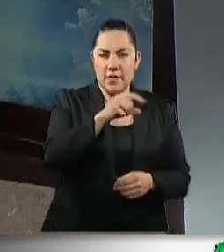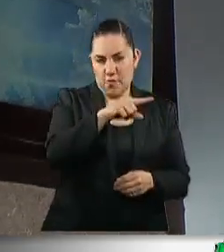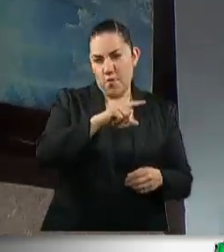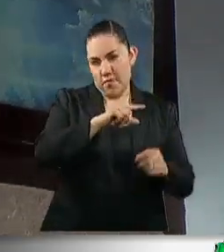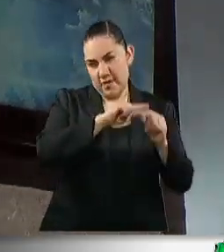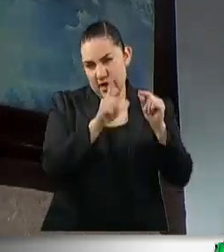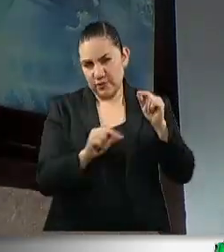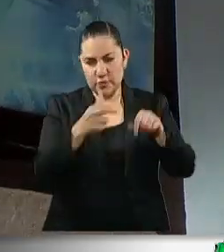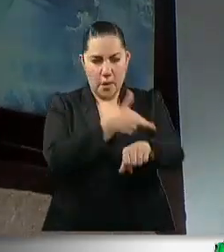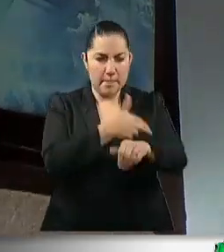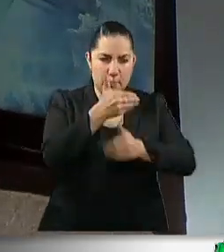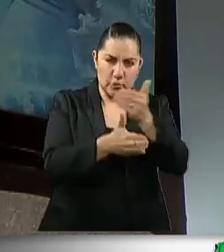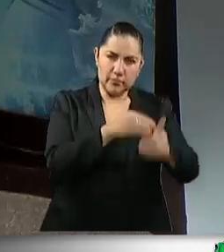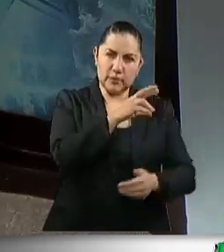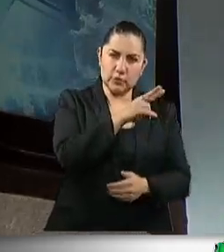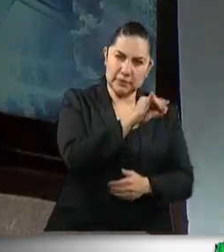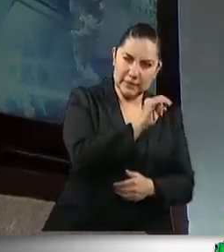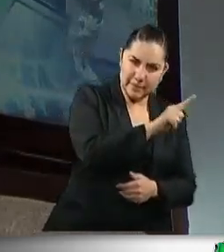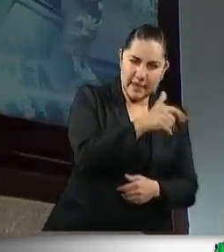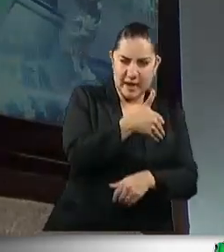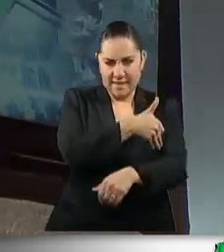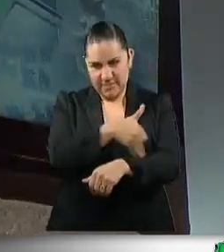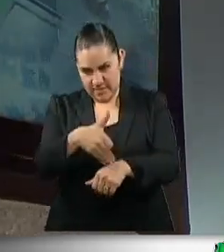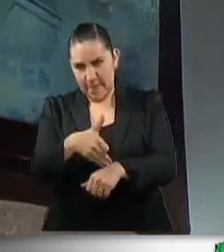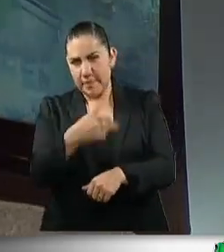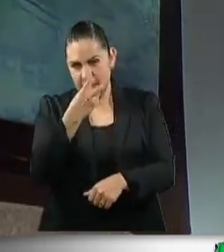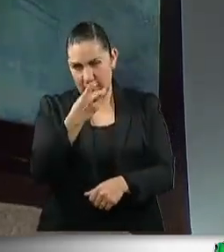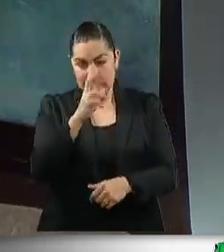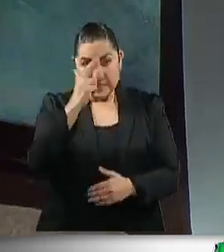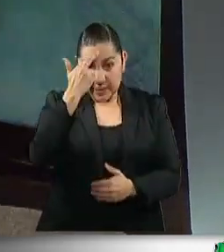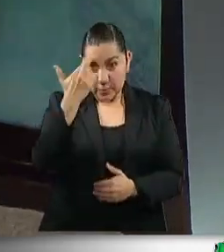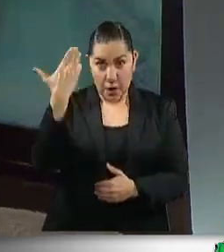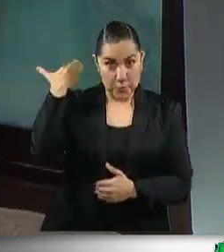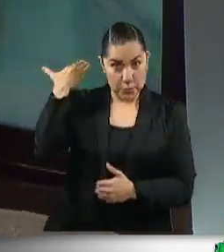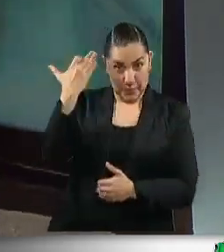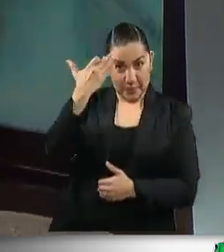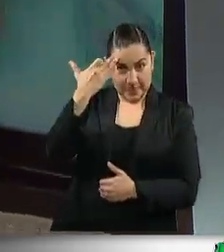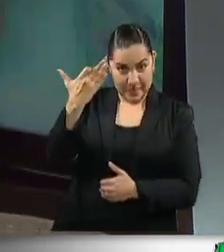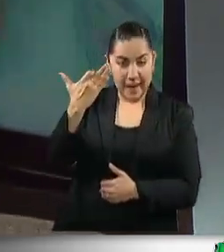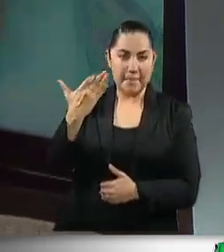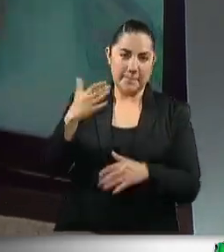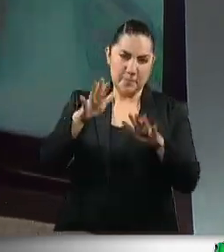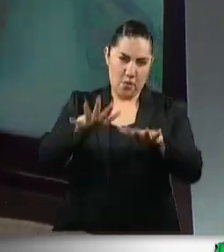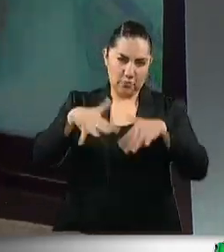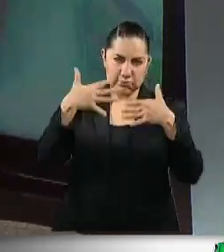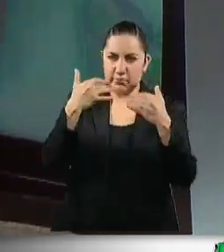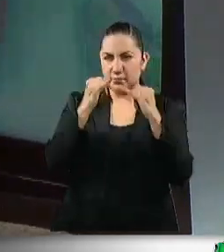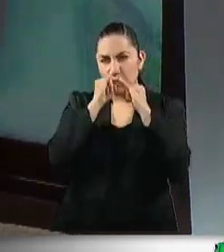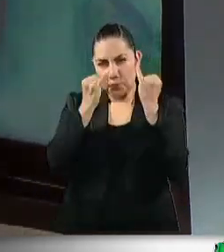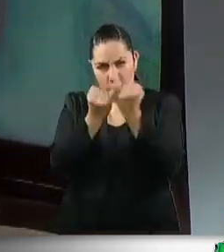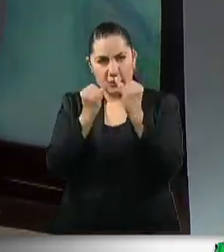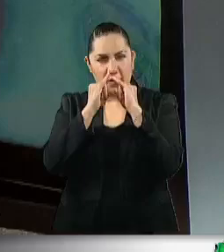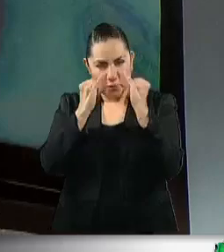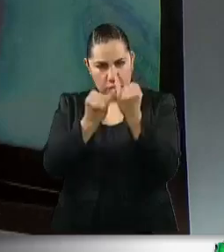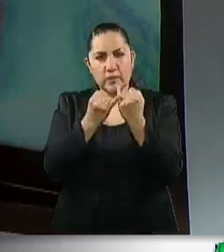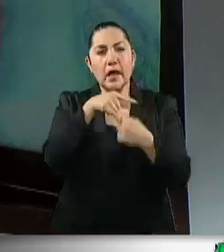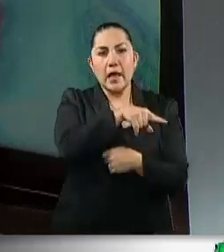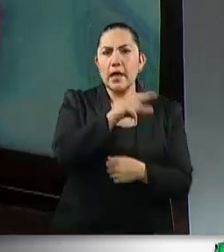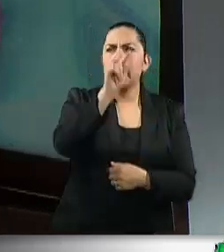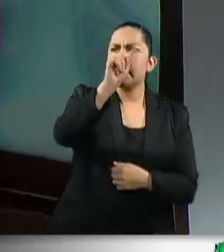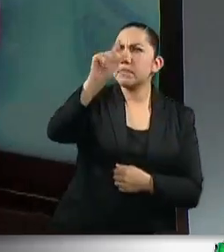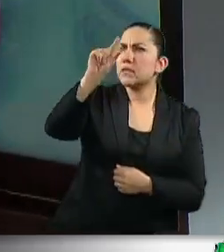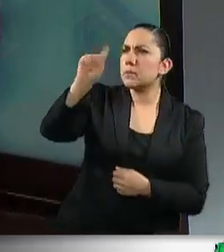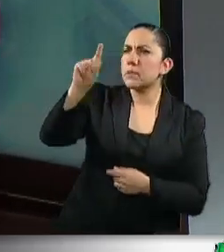Recordará que le informábamos en el periodo pasado que incluso se hicieron pues, mesas de diálogo con expertos académicos para hablar este tema que es de